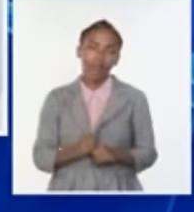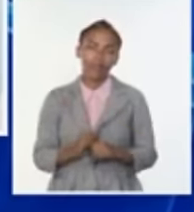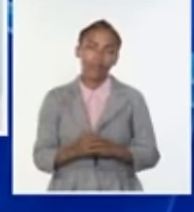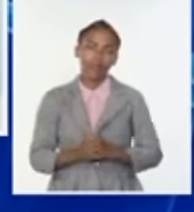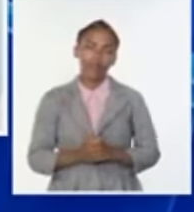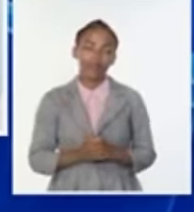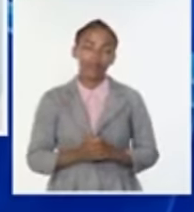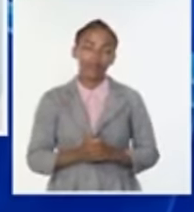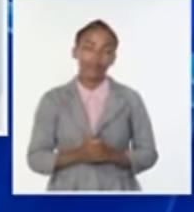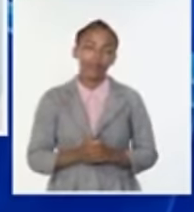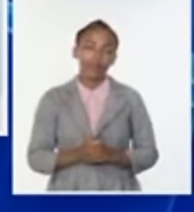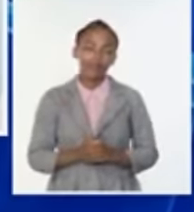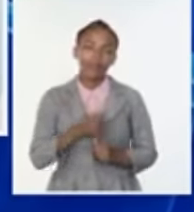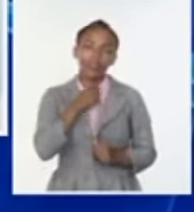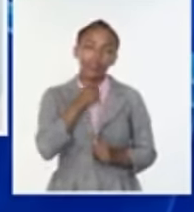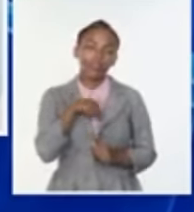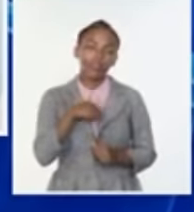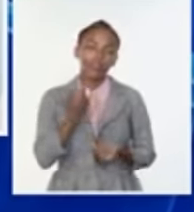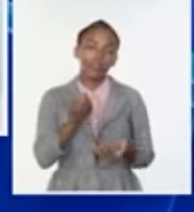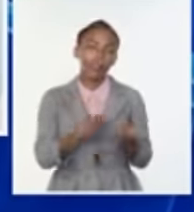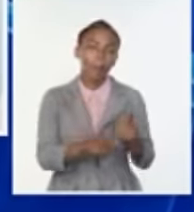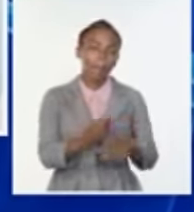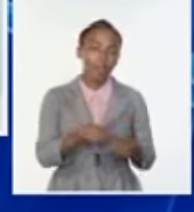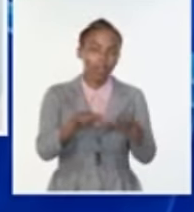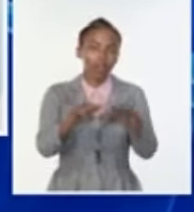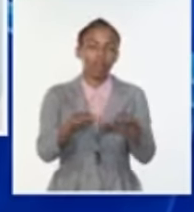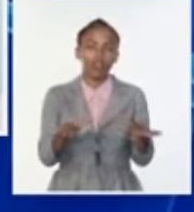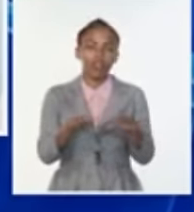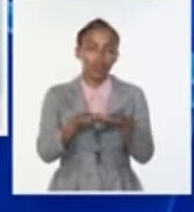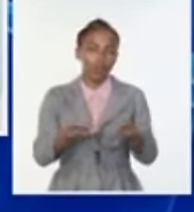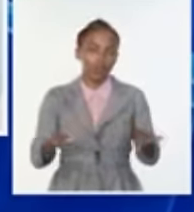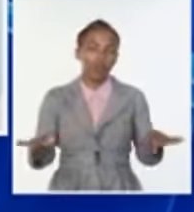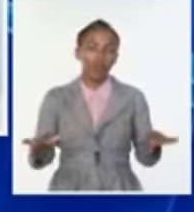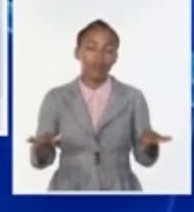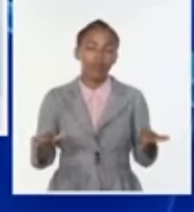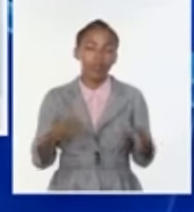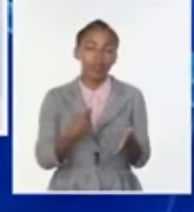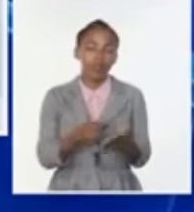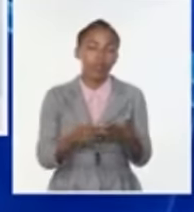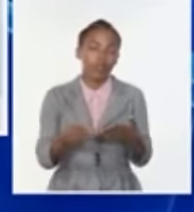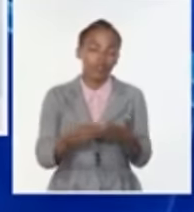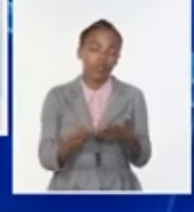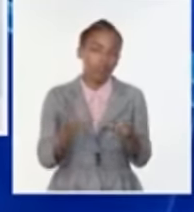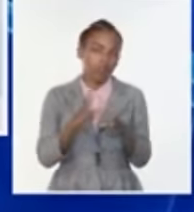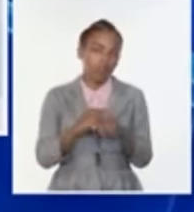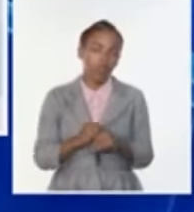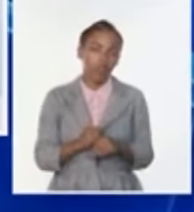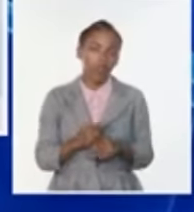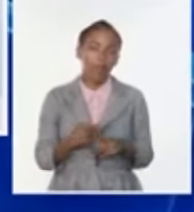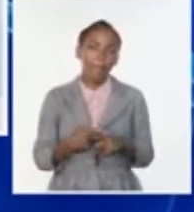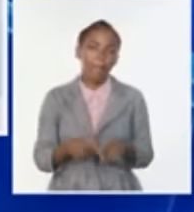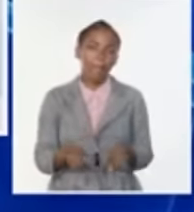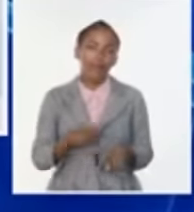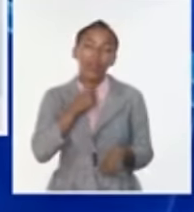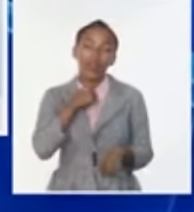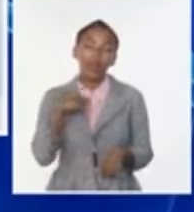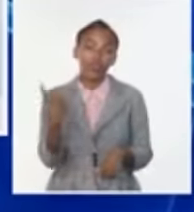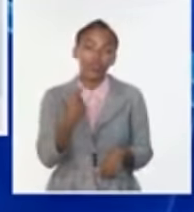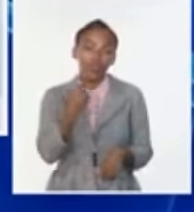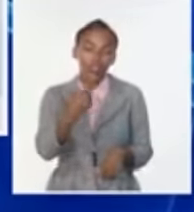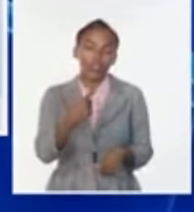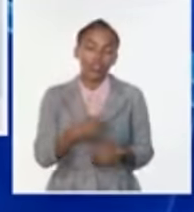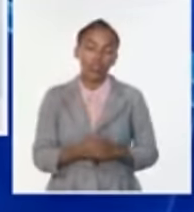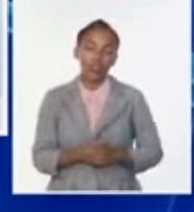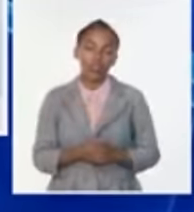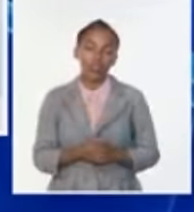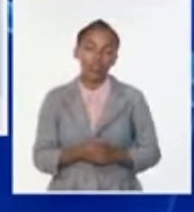día una venta estable de divisas. Pero como dijimos, hemos elaborado, y así lo